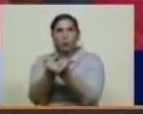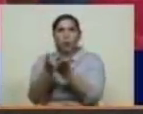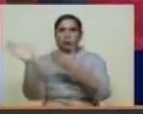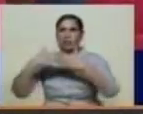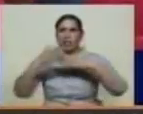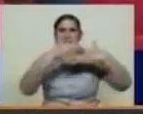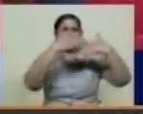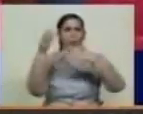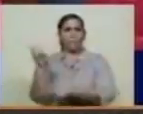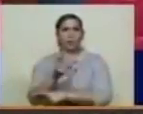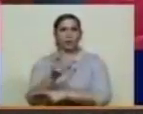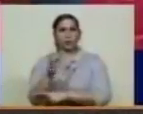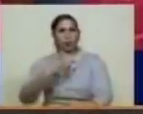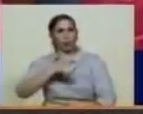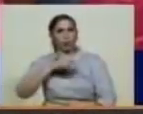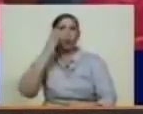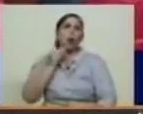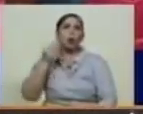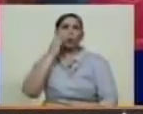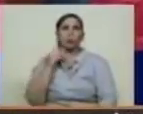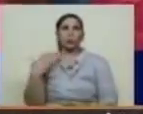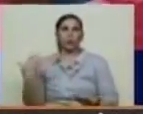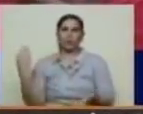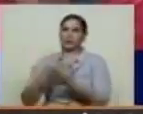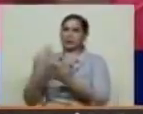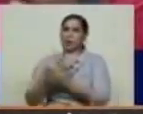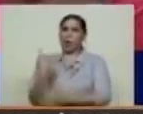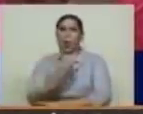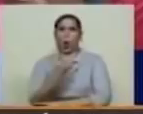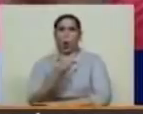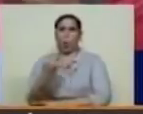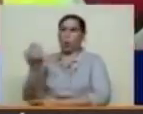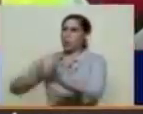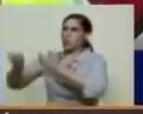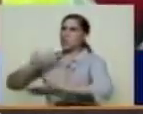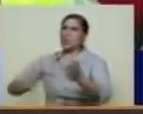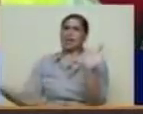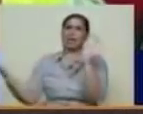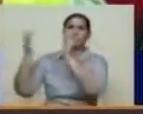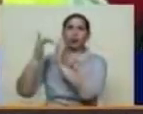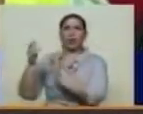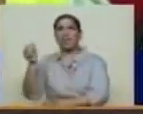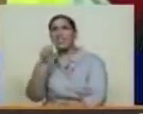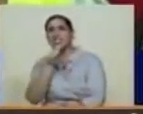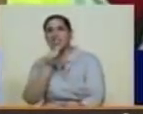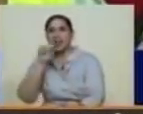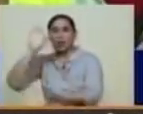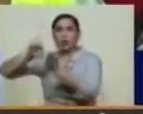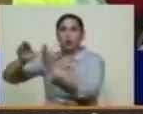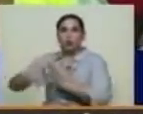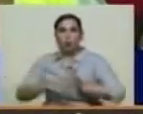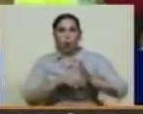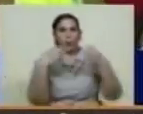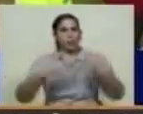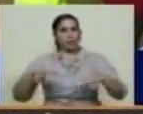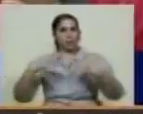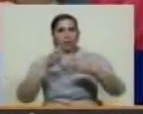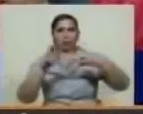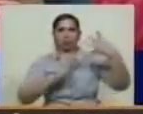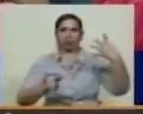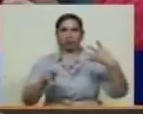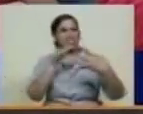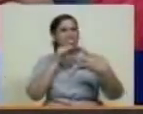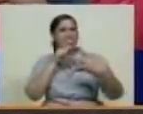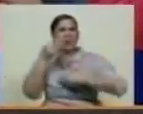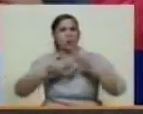porque estábamos acostumbrados solo a tener relaciones con los que se llevaban los recursos naturales de Venezuela, el imperialismo